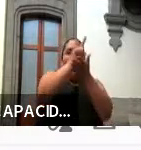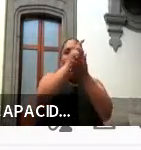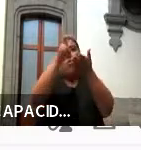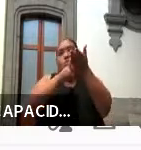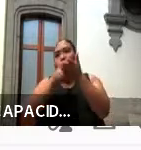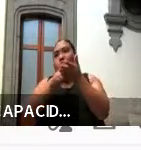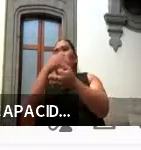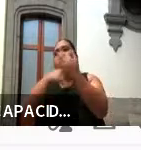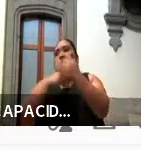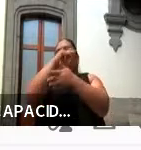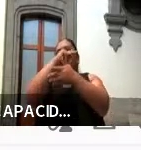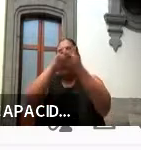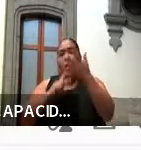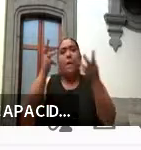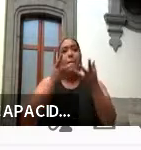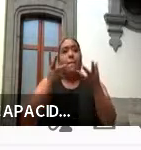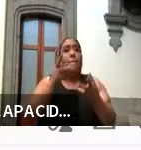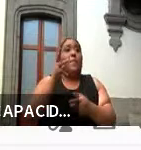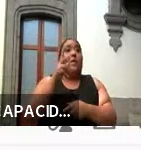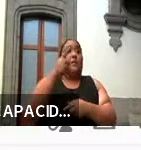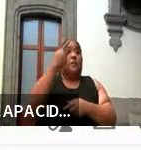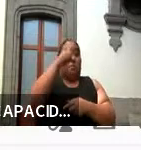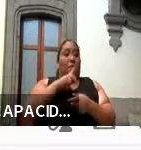programas vigentes. Revisa